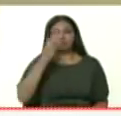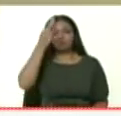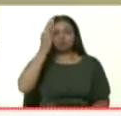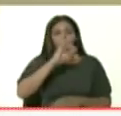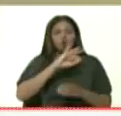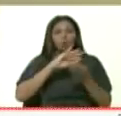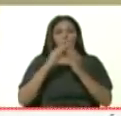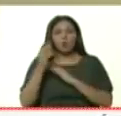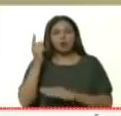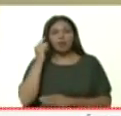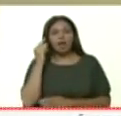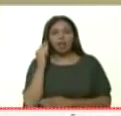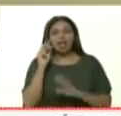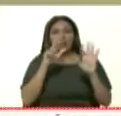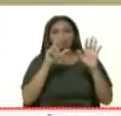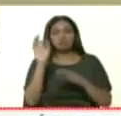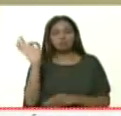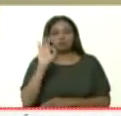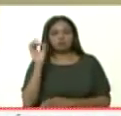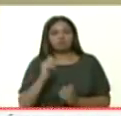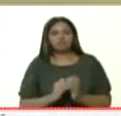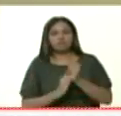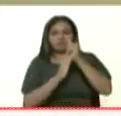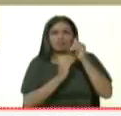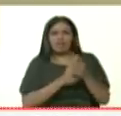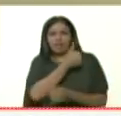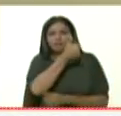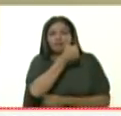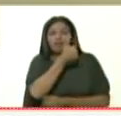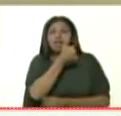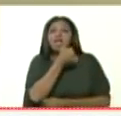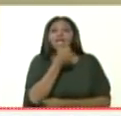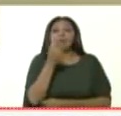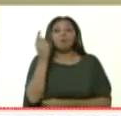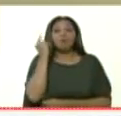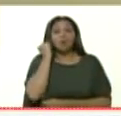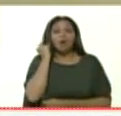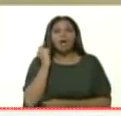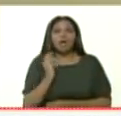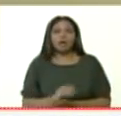son mujeres, el 80% en la base.